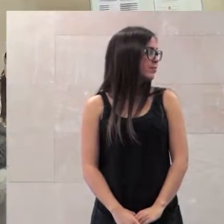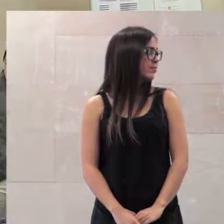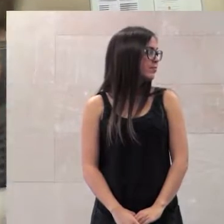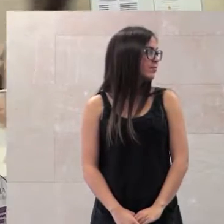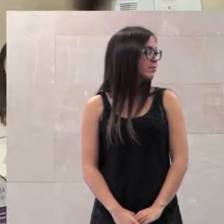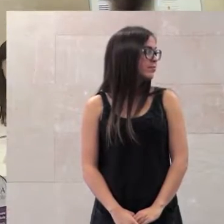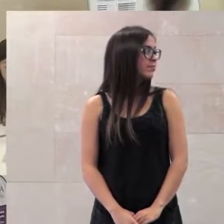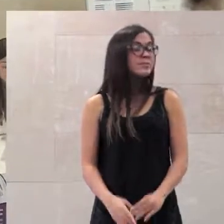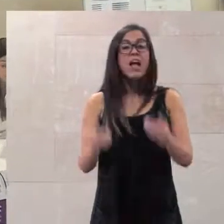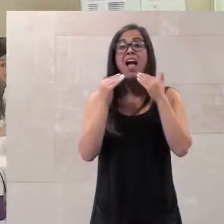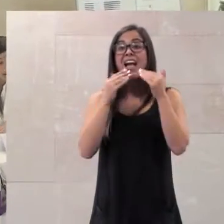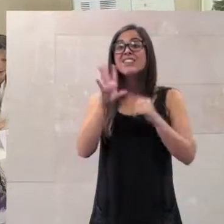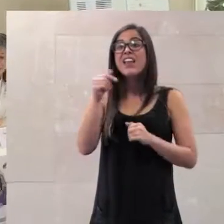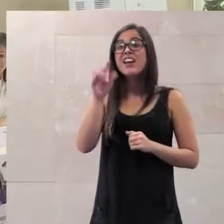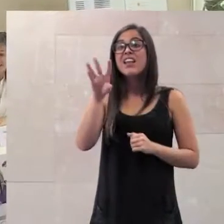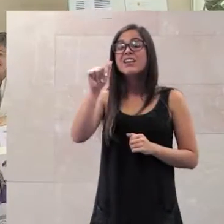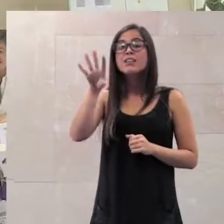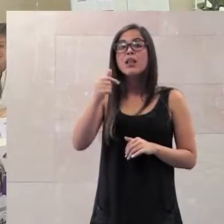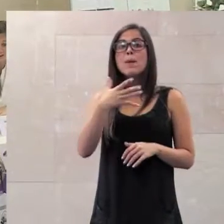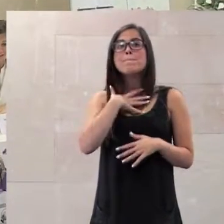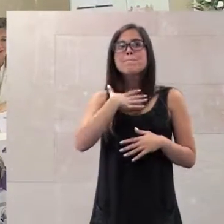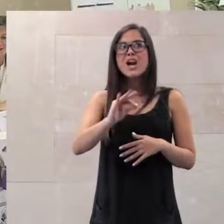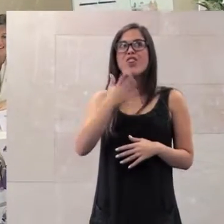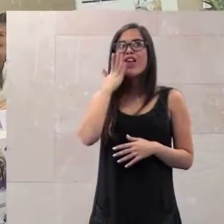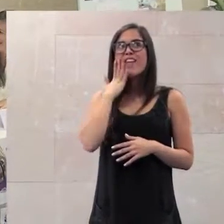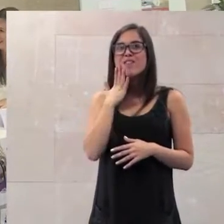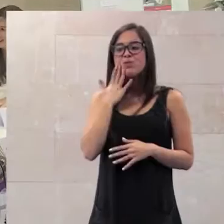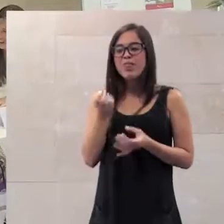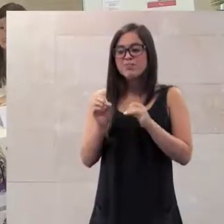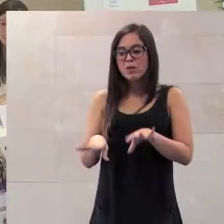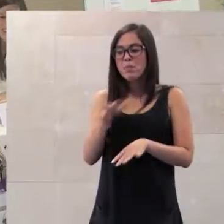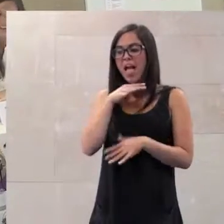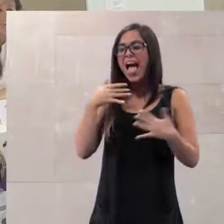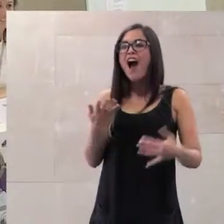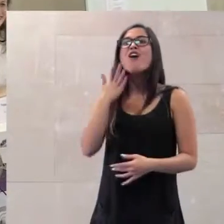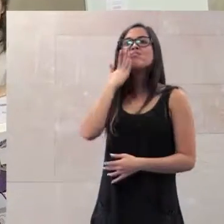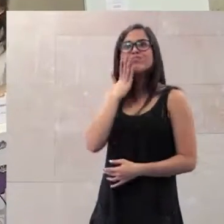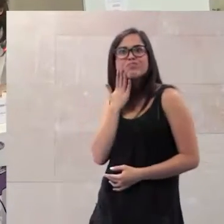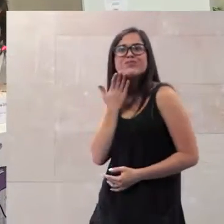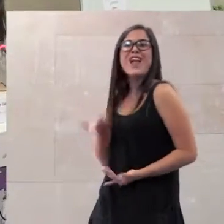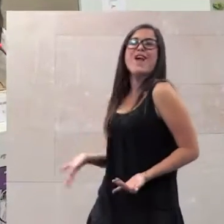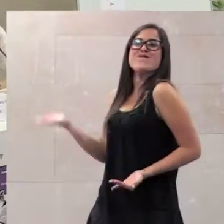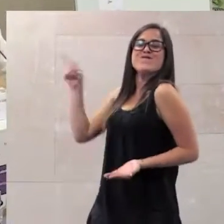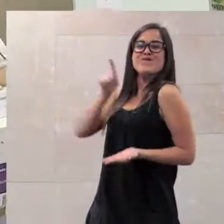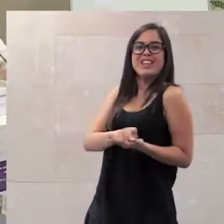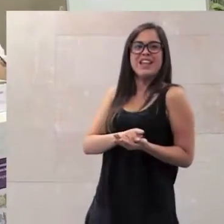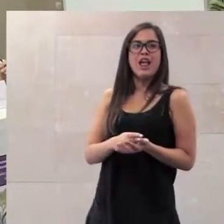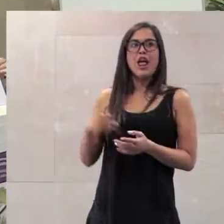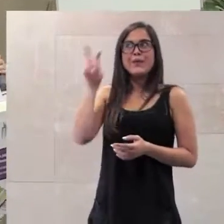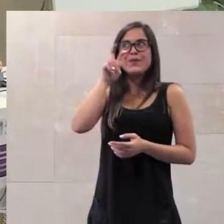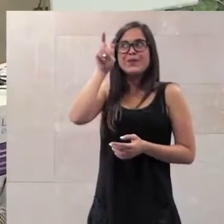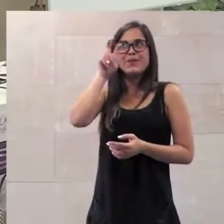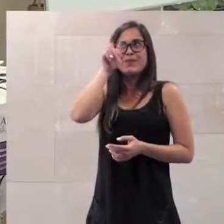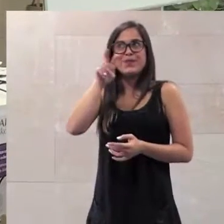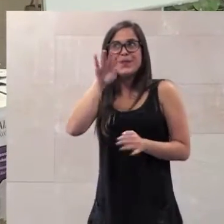eskerrik asko, Leire. En algún momento a lo mejor perderías la reputación, pero hoy la has ganado a pulso, a pesar de las distracciones voladoras. O sea